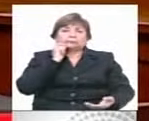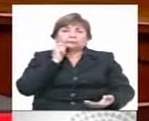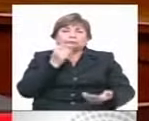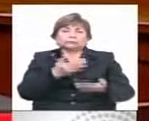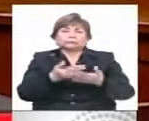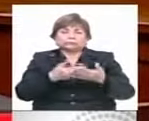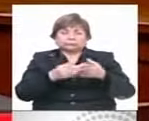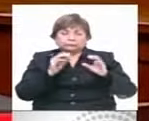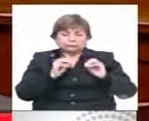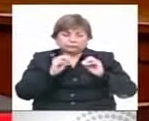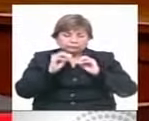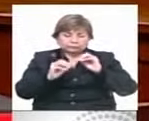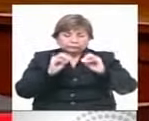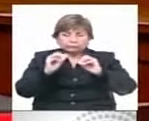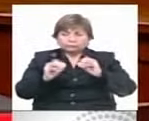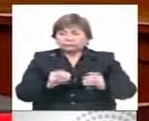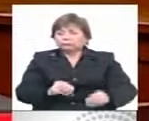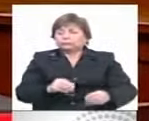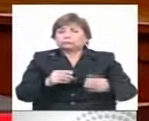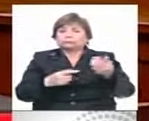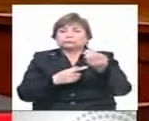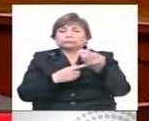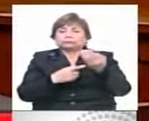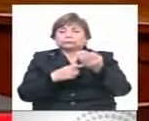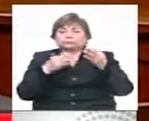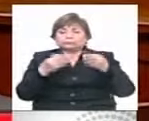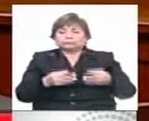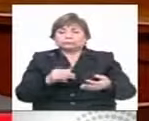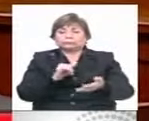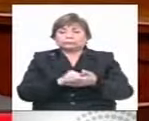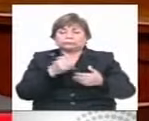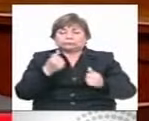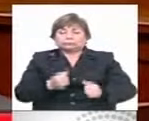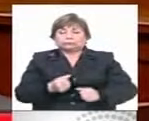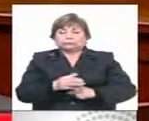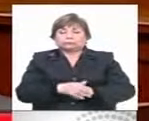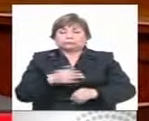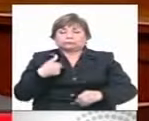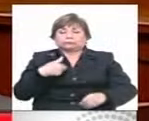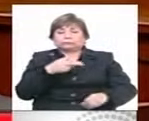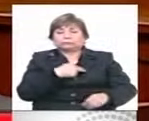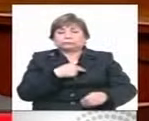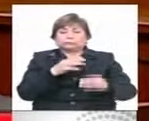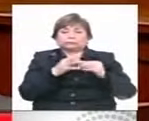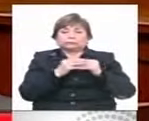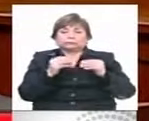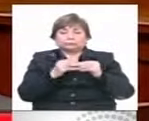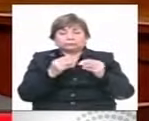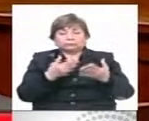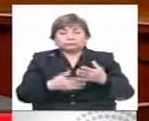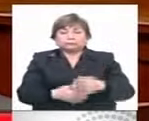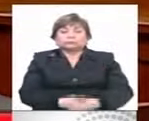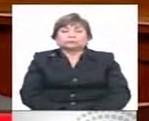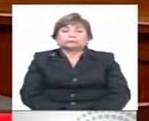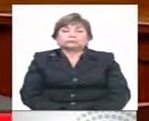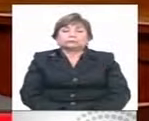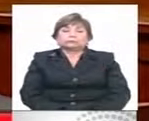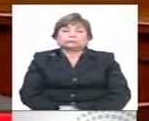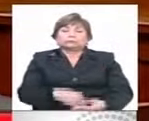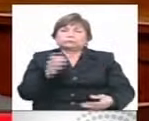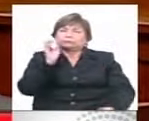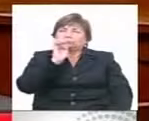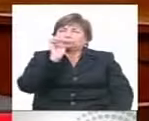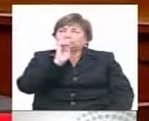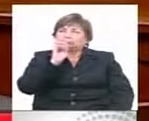plantas procesadoras y en tecnologías apropiadas y apropiables para nuestros productores organizados. A partir de enero